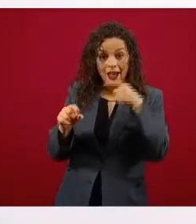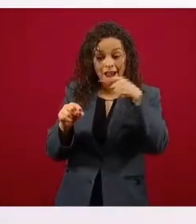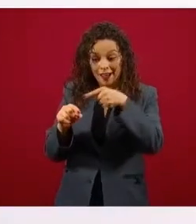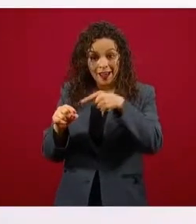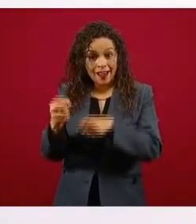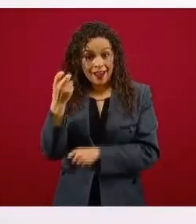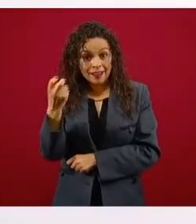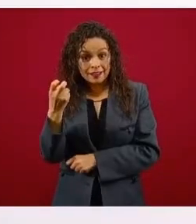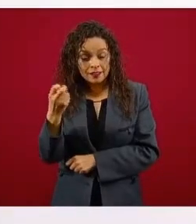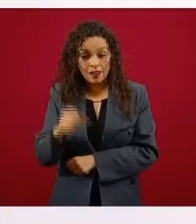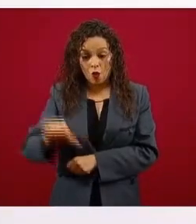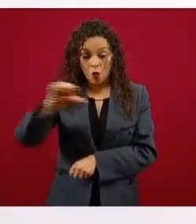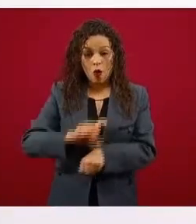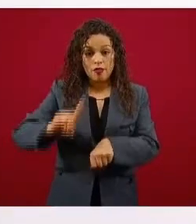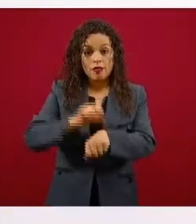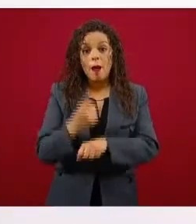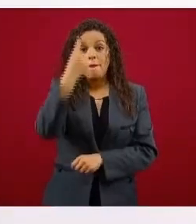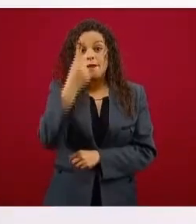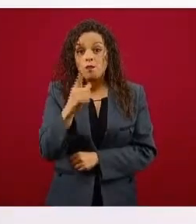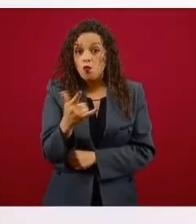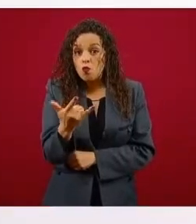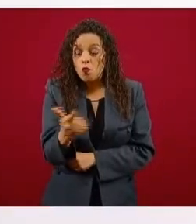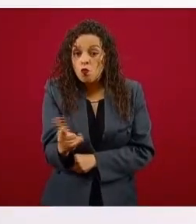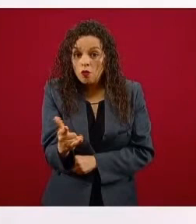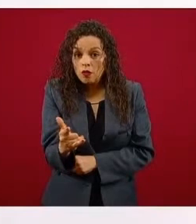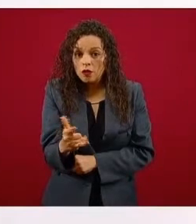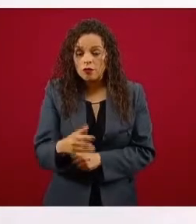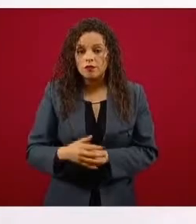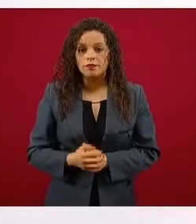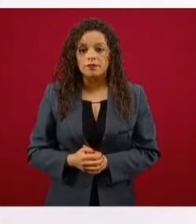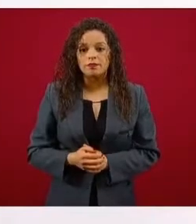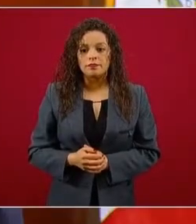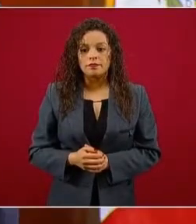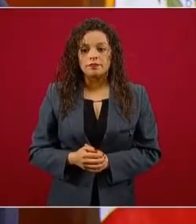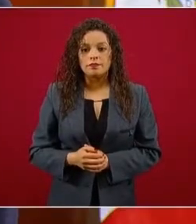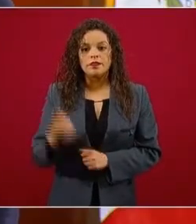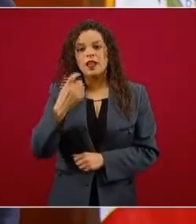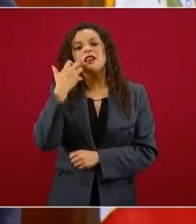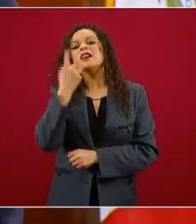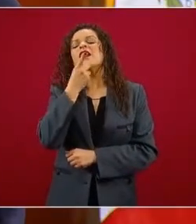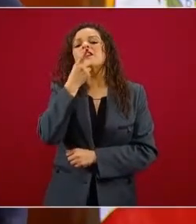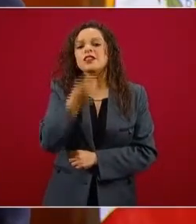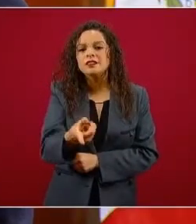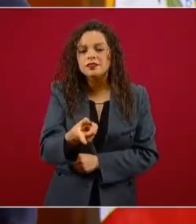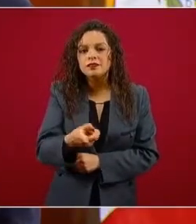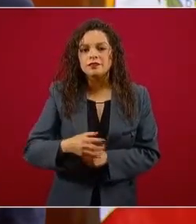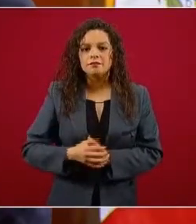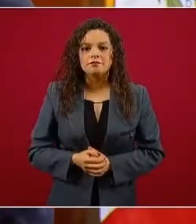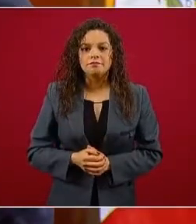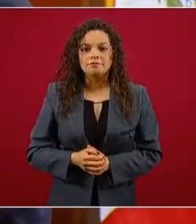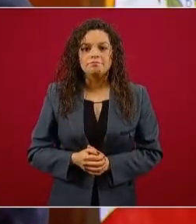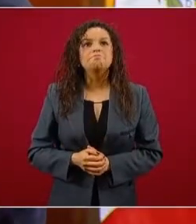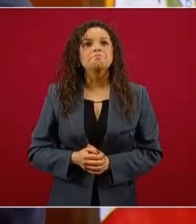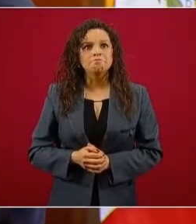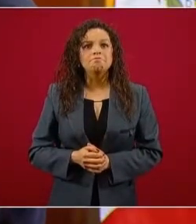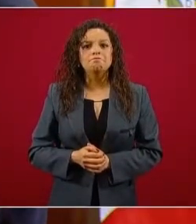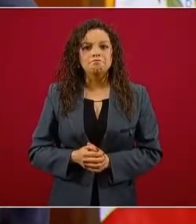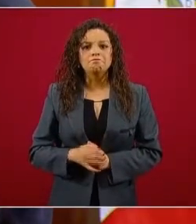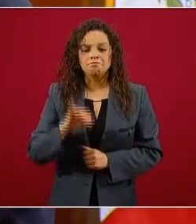1 de julio, día que para muchos es eso, sinónimo de